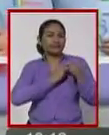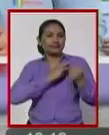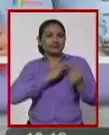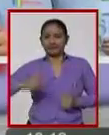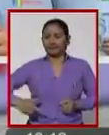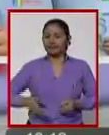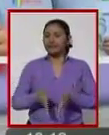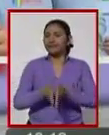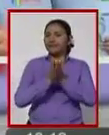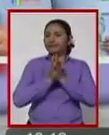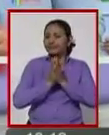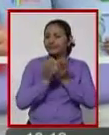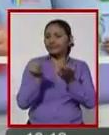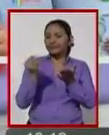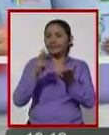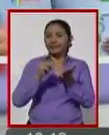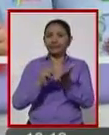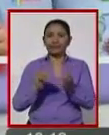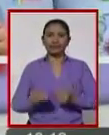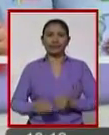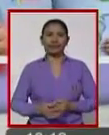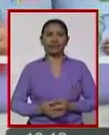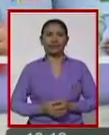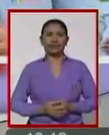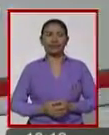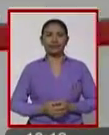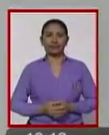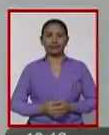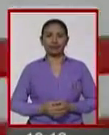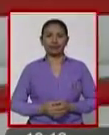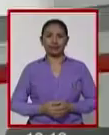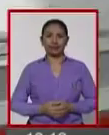quienes exigen ítems. Adelante, Rolly.